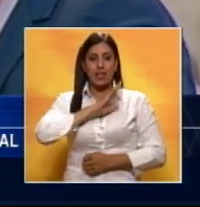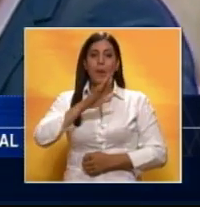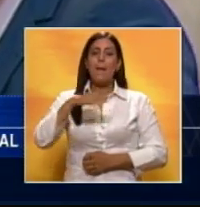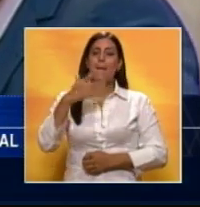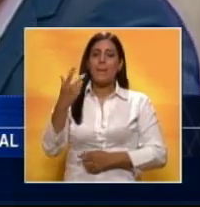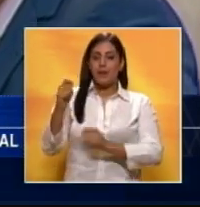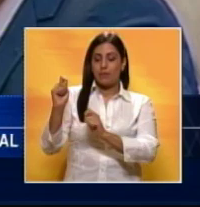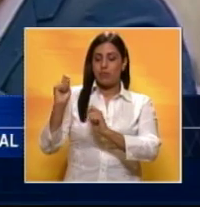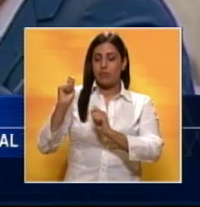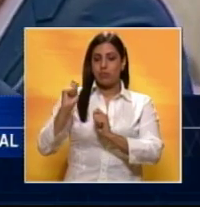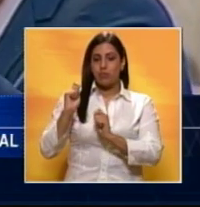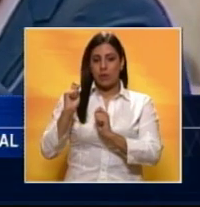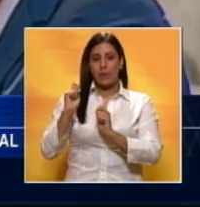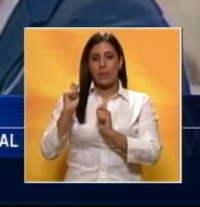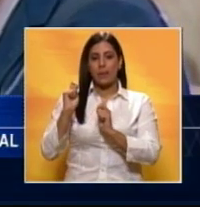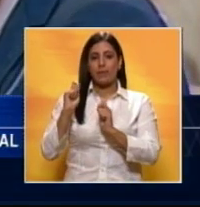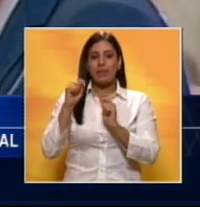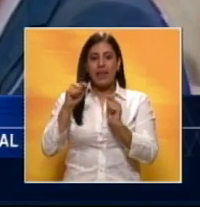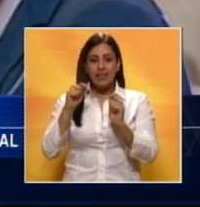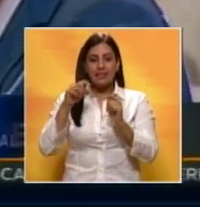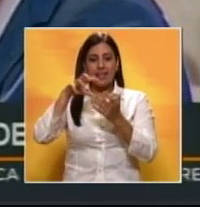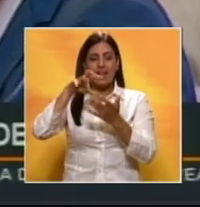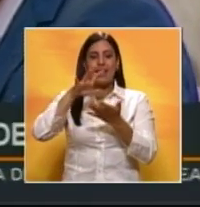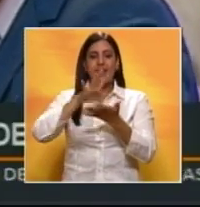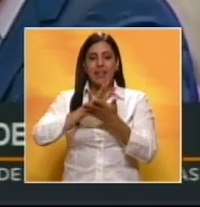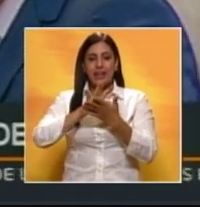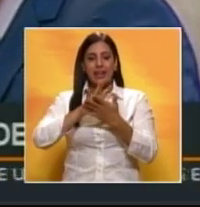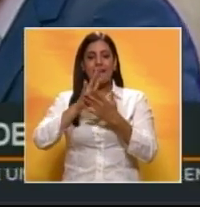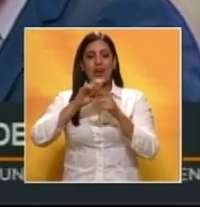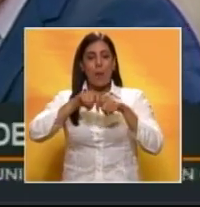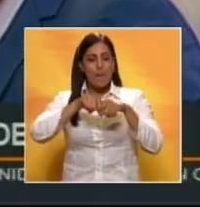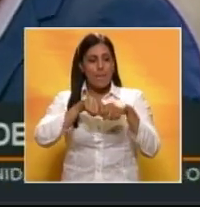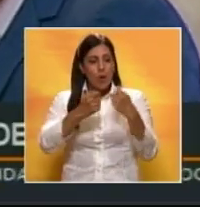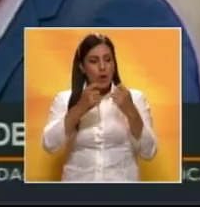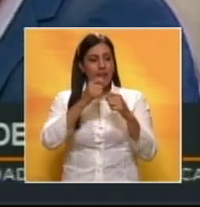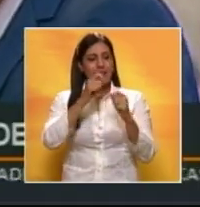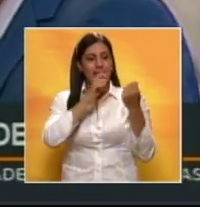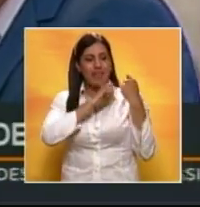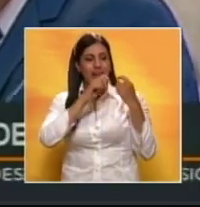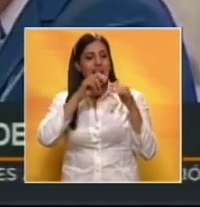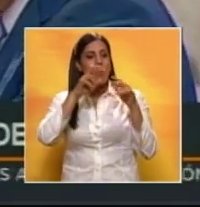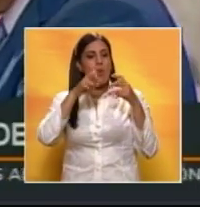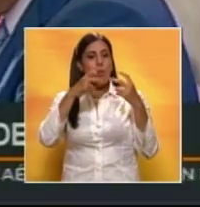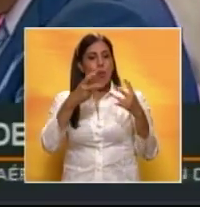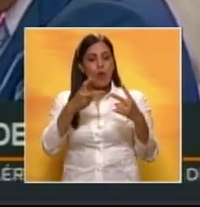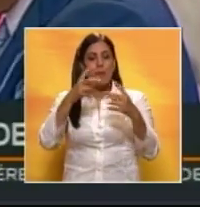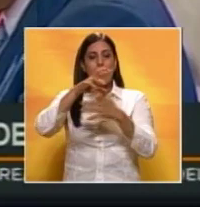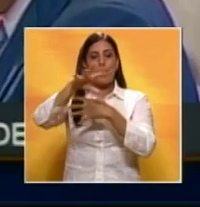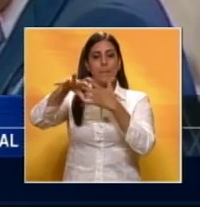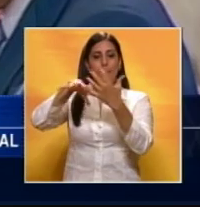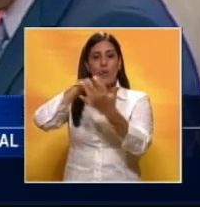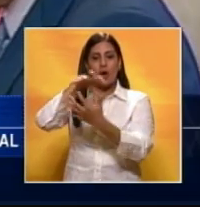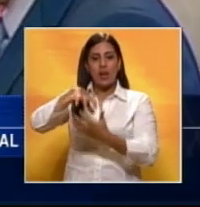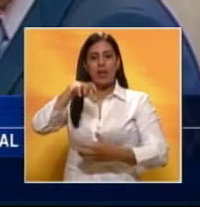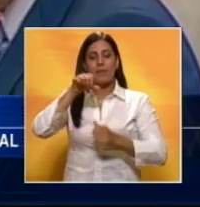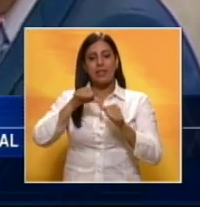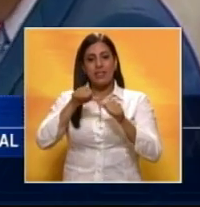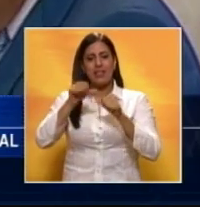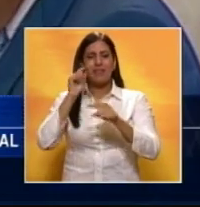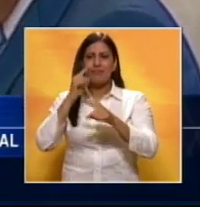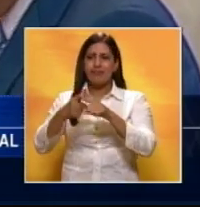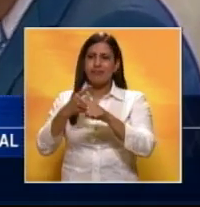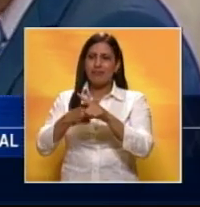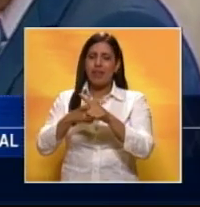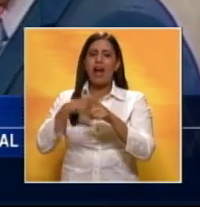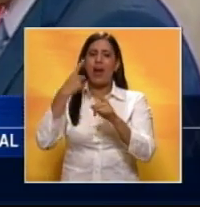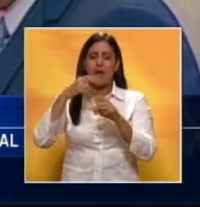ha asumido esa deleznable y ruin tarea de asumir el conflicto constante. De